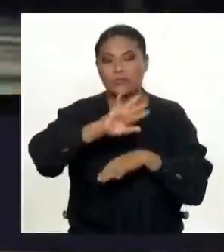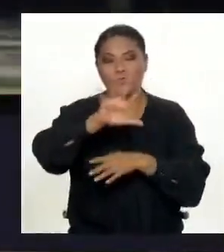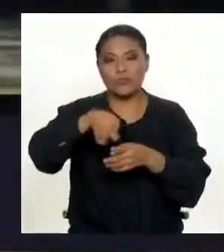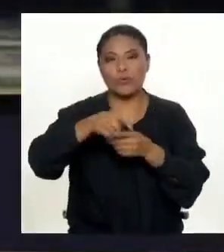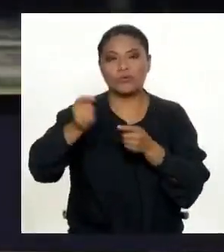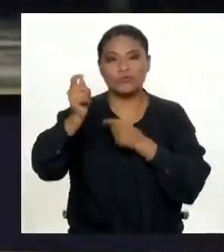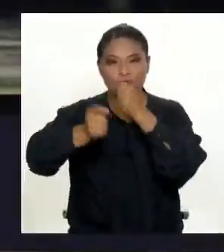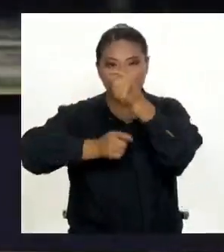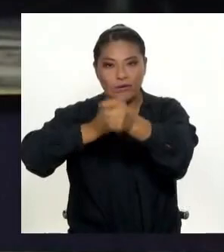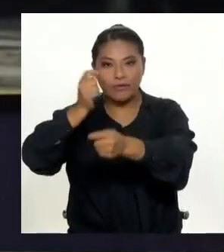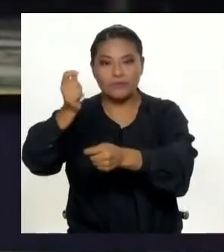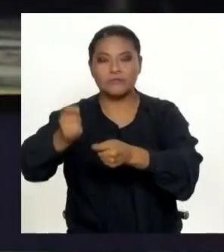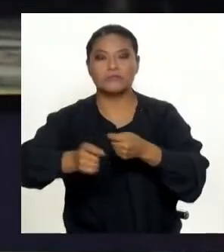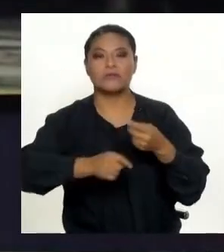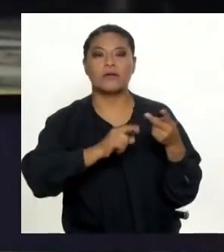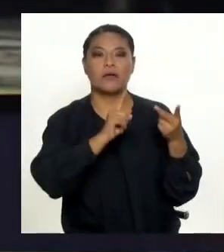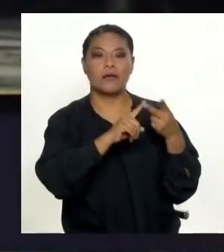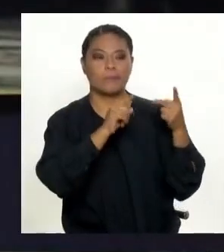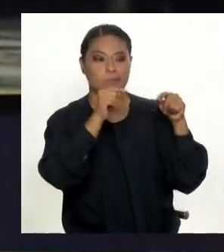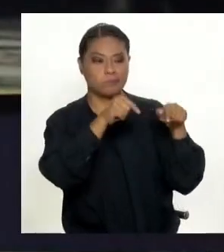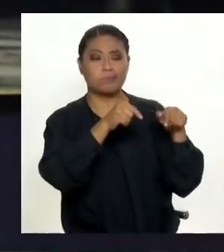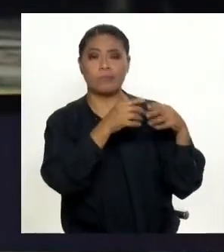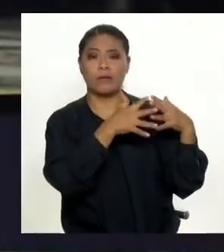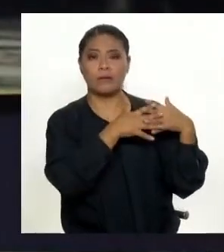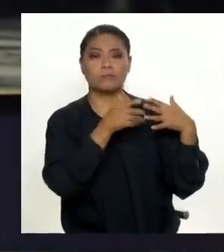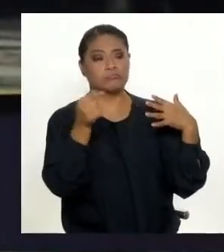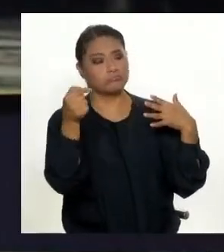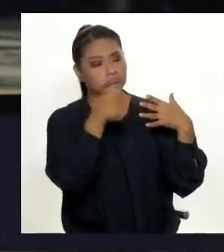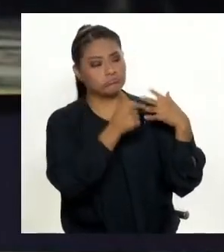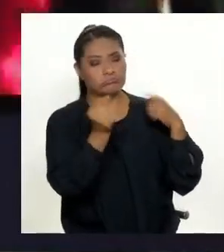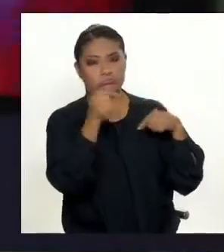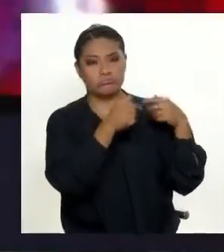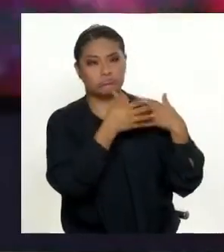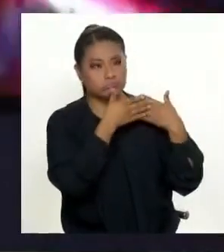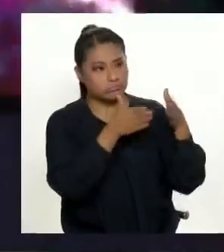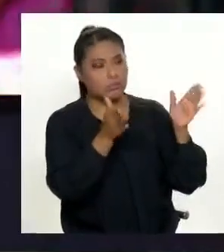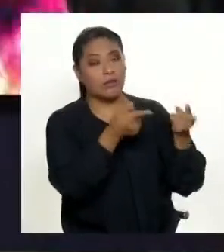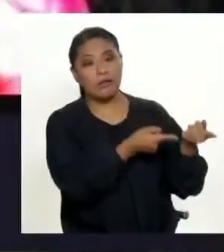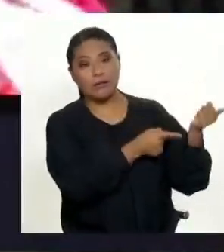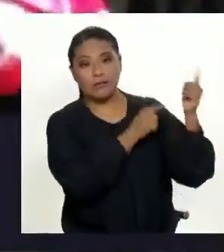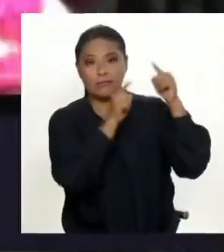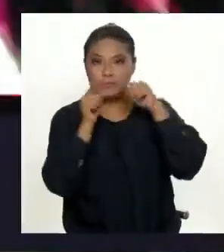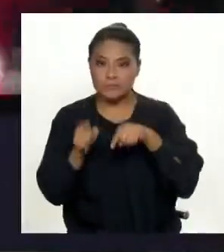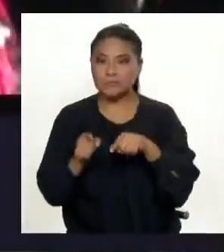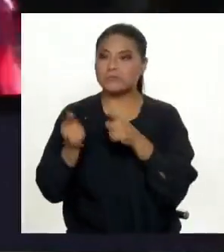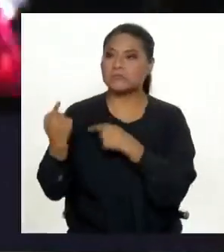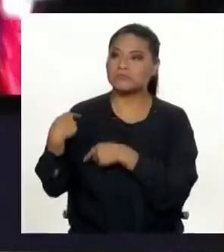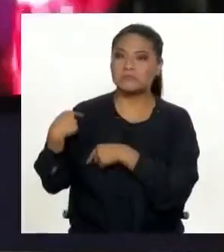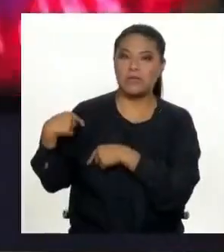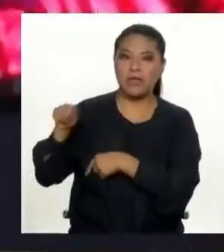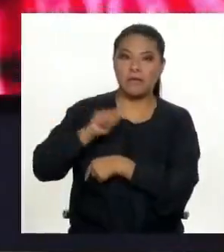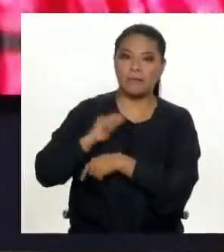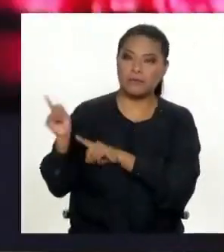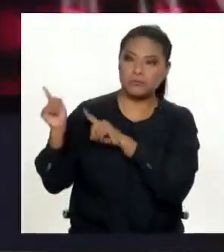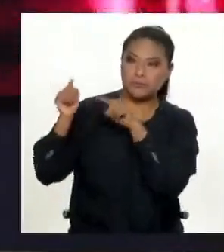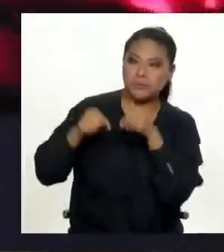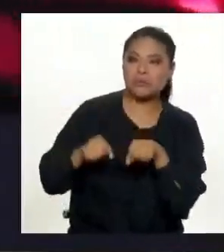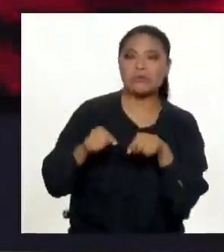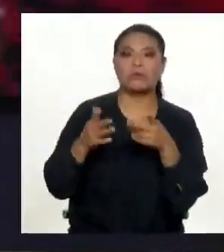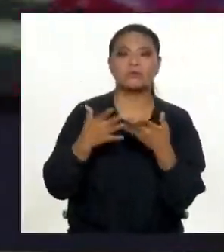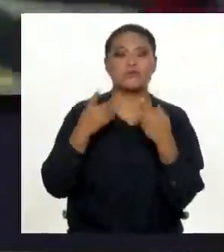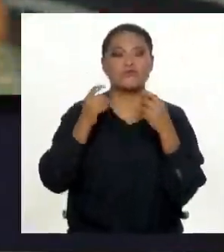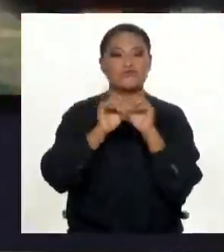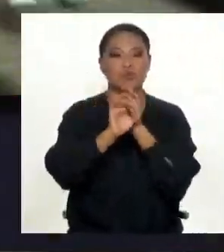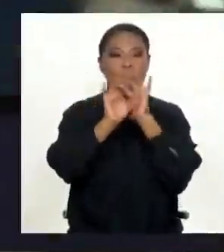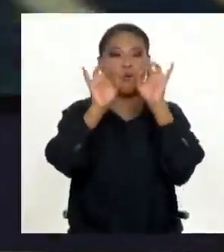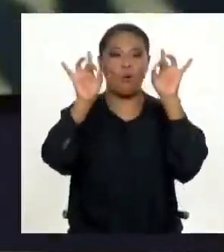todo el mundo, se ha hecho una gran promoción y ya se ven los resultados. Miren, los turistas. Argentinos, italianos, españoles, hemos visto. Y todo esto de la mano